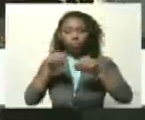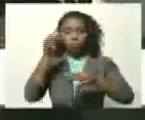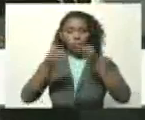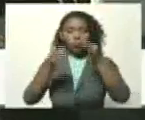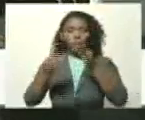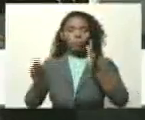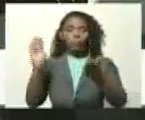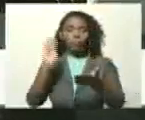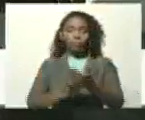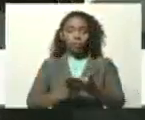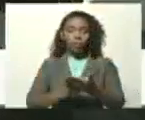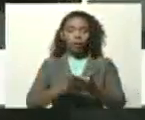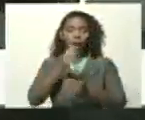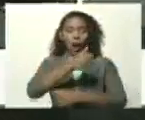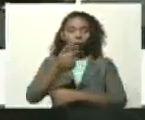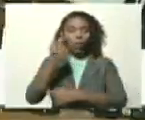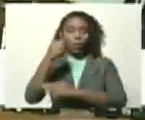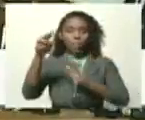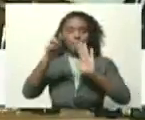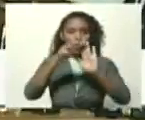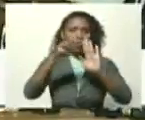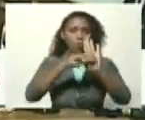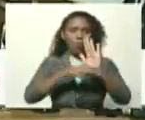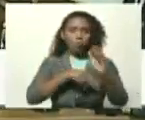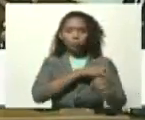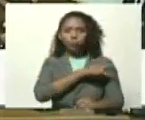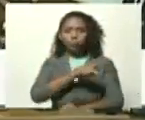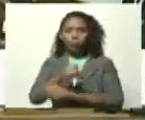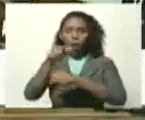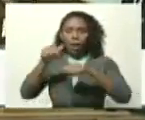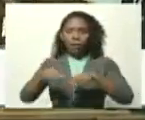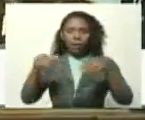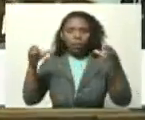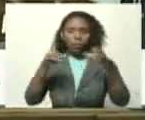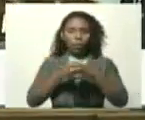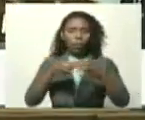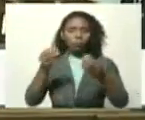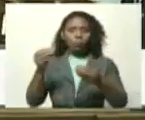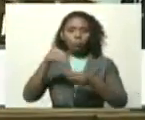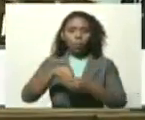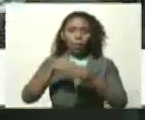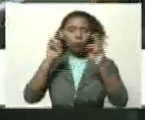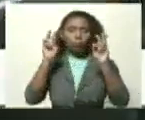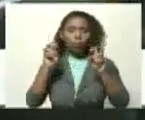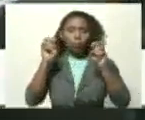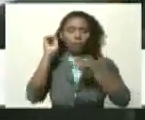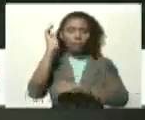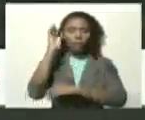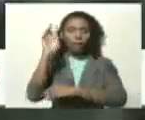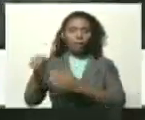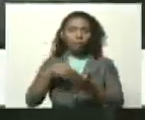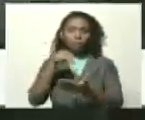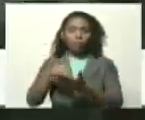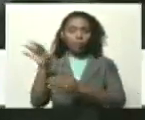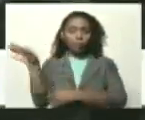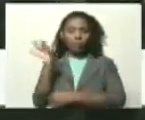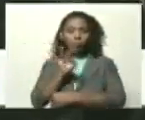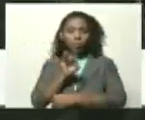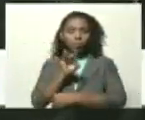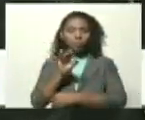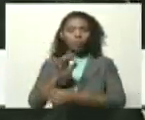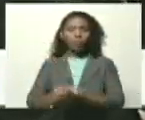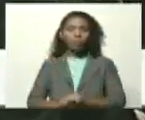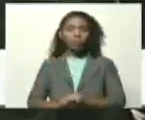de las pautas que han sido cumplidas a cabalidad en esta sesión de instalación para la elección de la